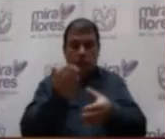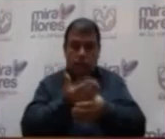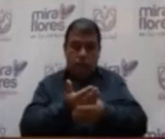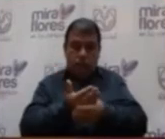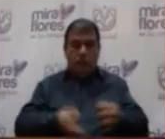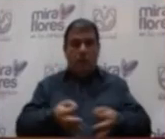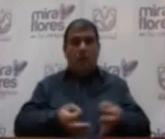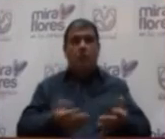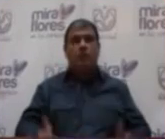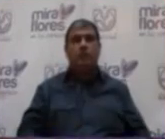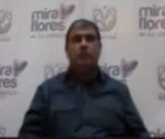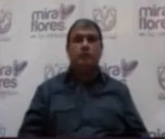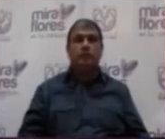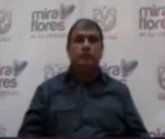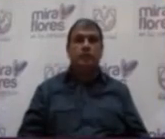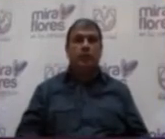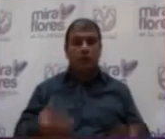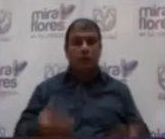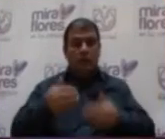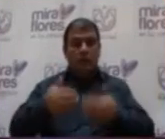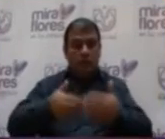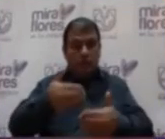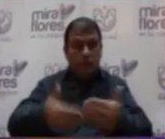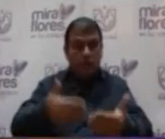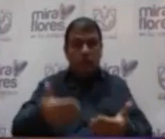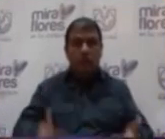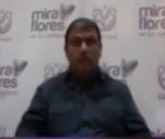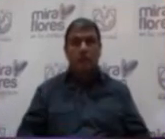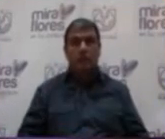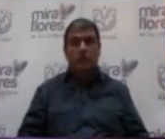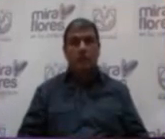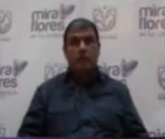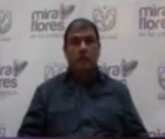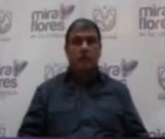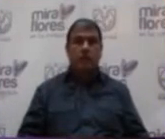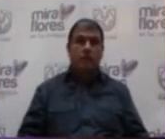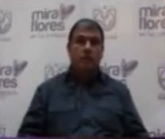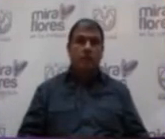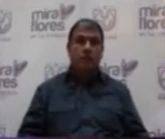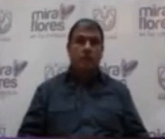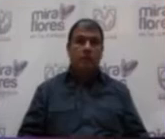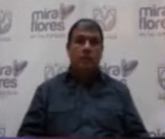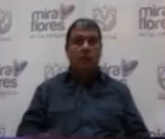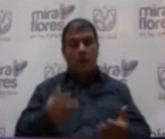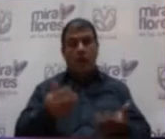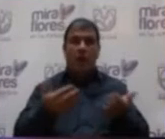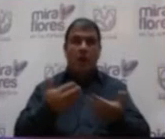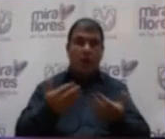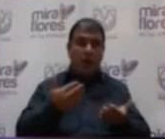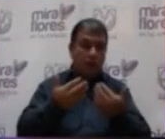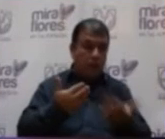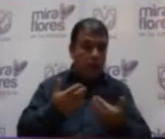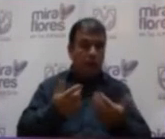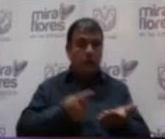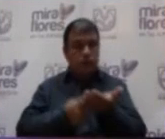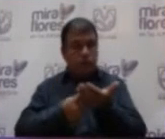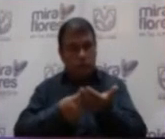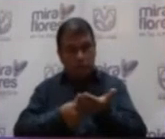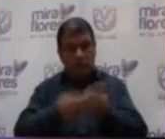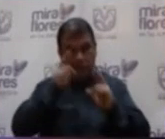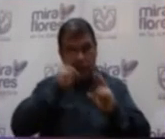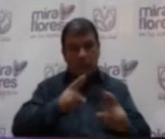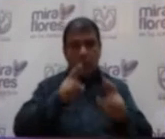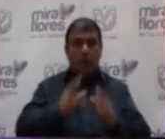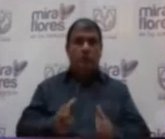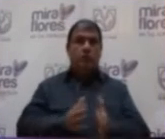esto de alguna manera ha venido siendo, digamos, conversado, respetado los deseos de